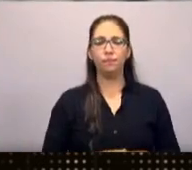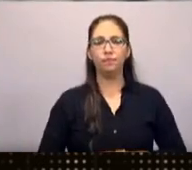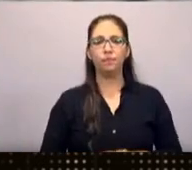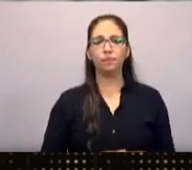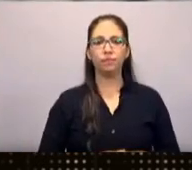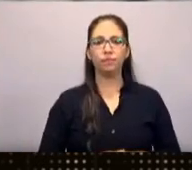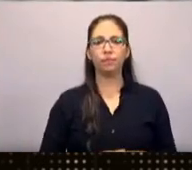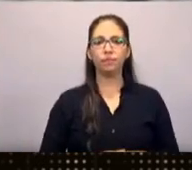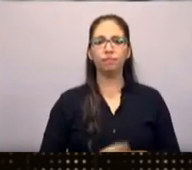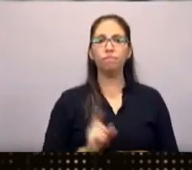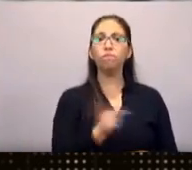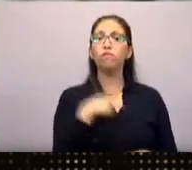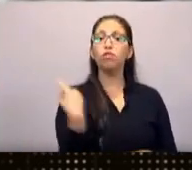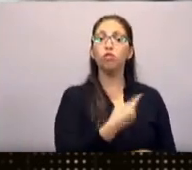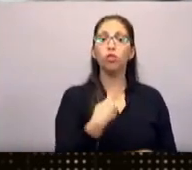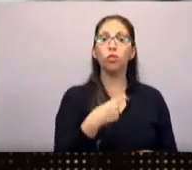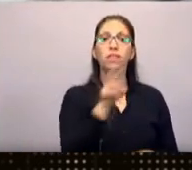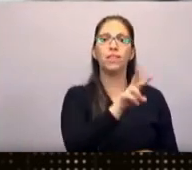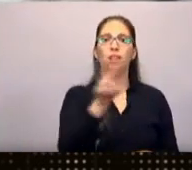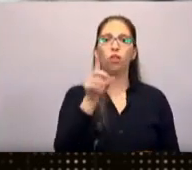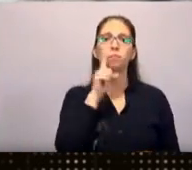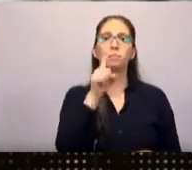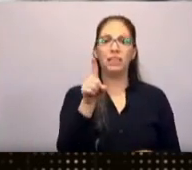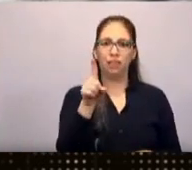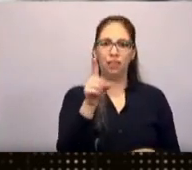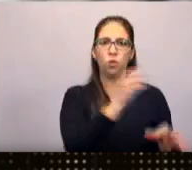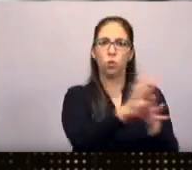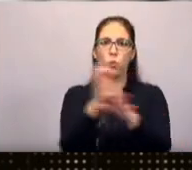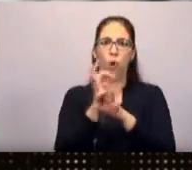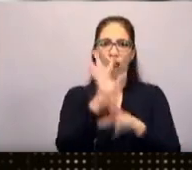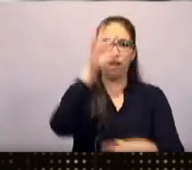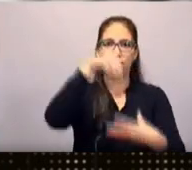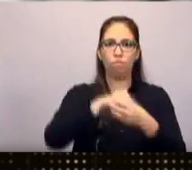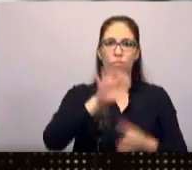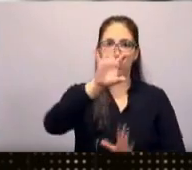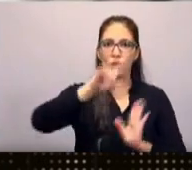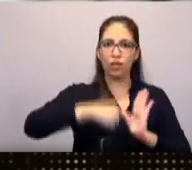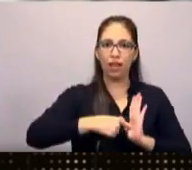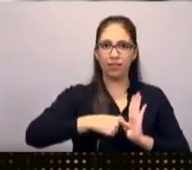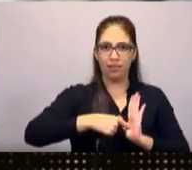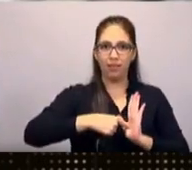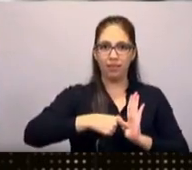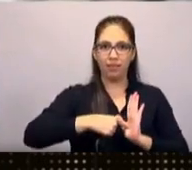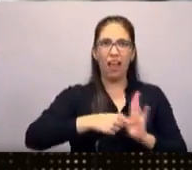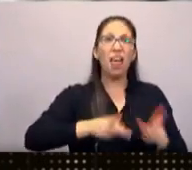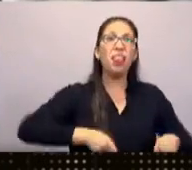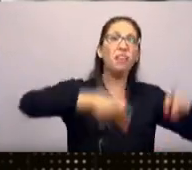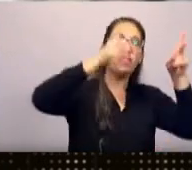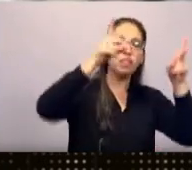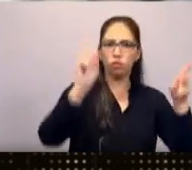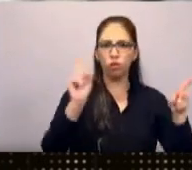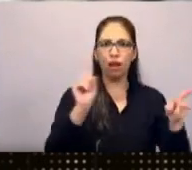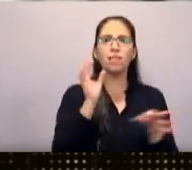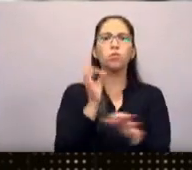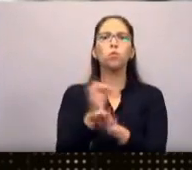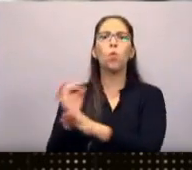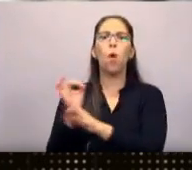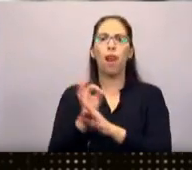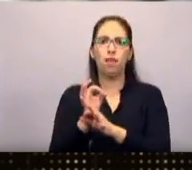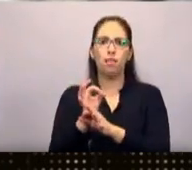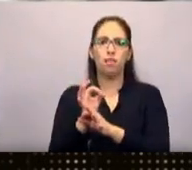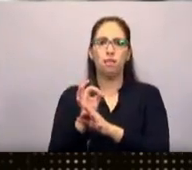tenemos 22000 escuelas en la provincia de Buenos Aires no edificios escuelas Y tenemos